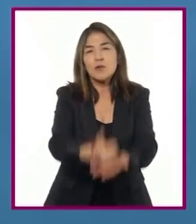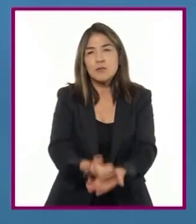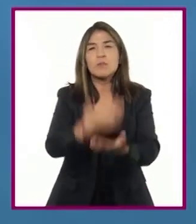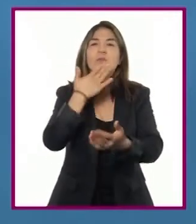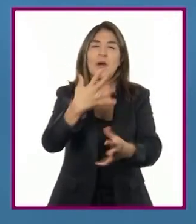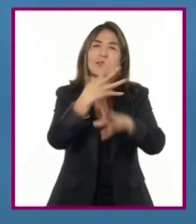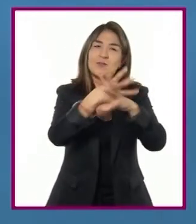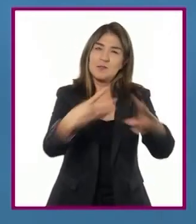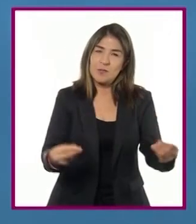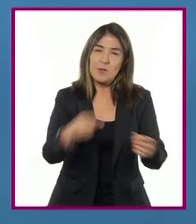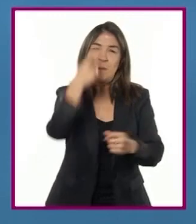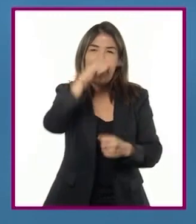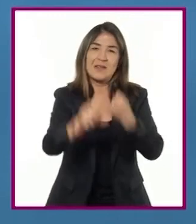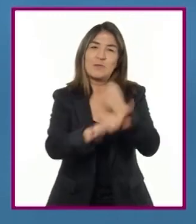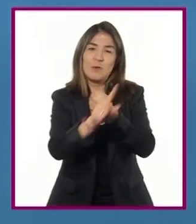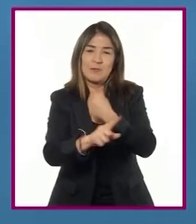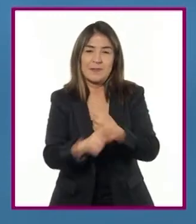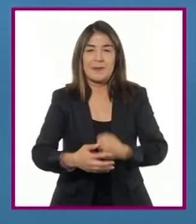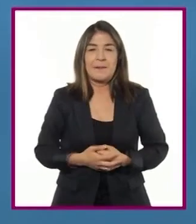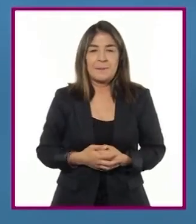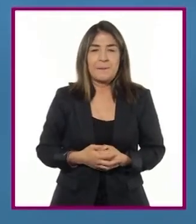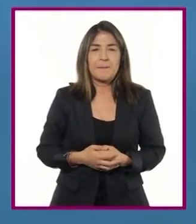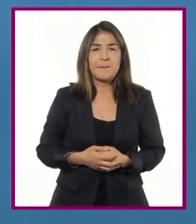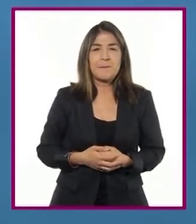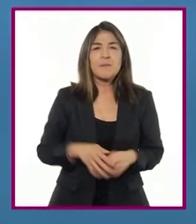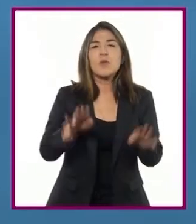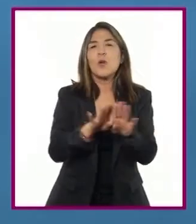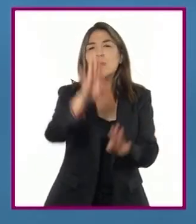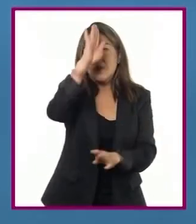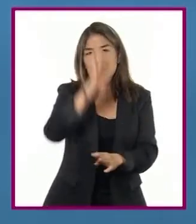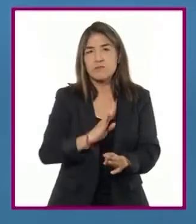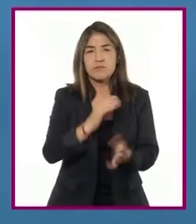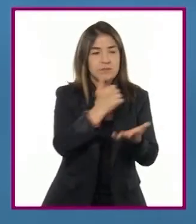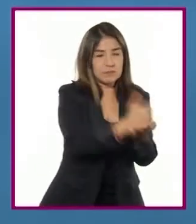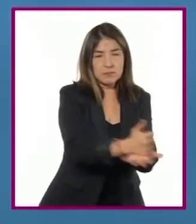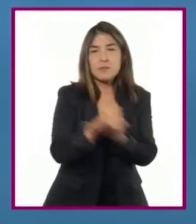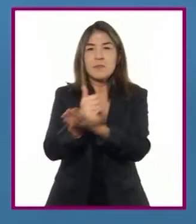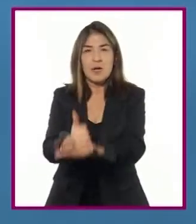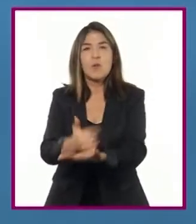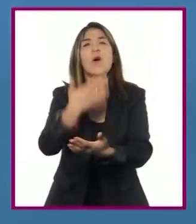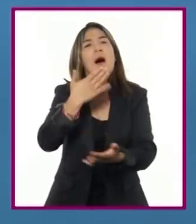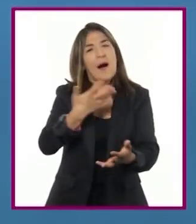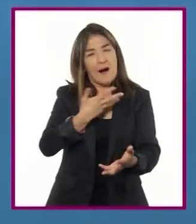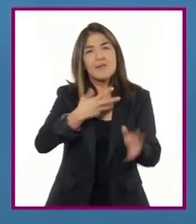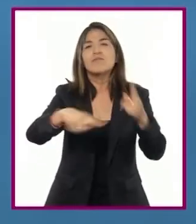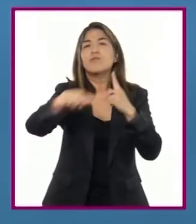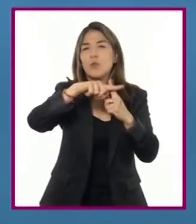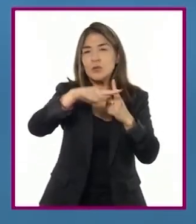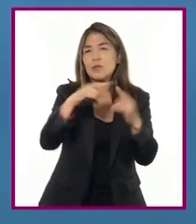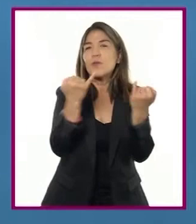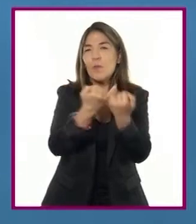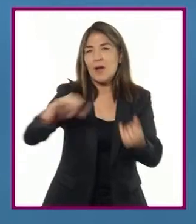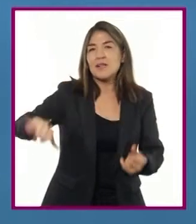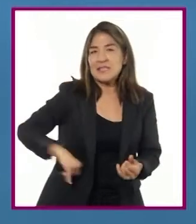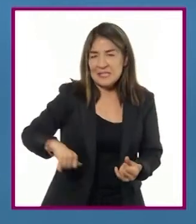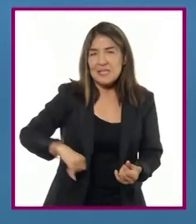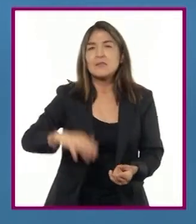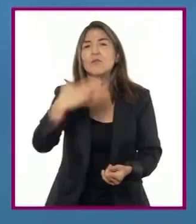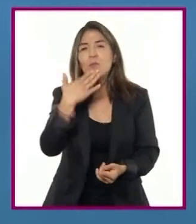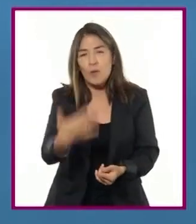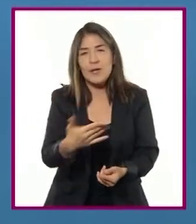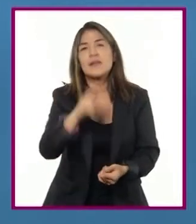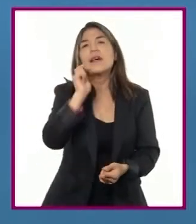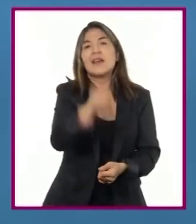del conflicto. La mediación tiene muchas virtudes e incluso tiene interés, aunque fracase, pero